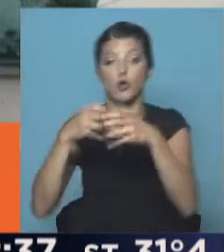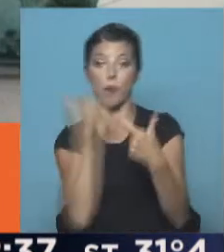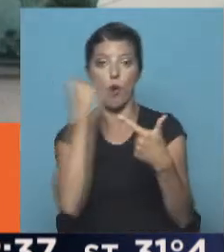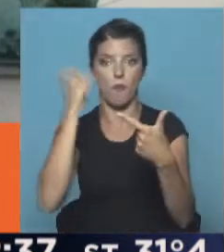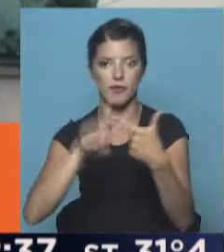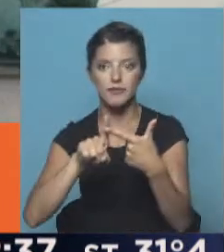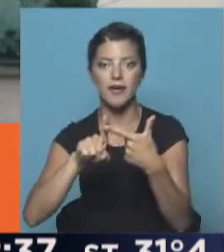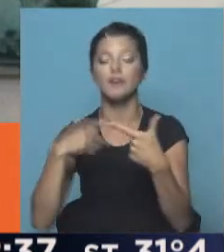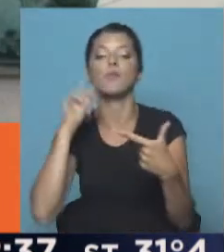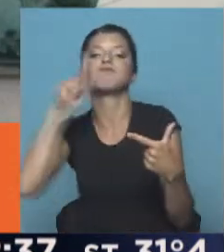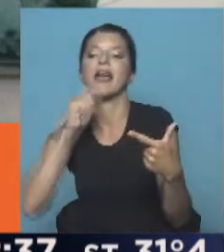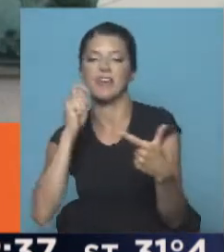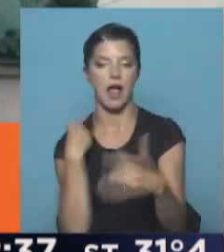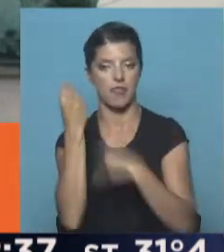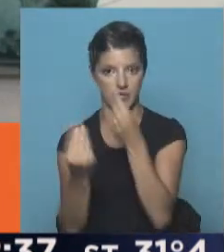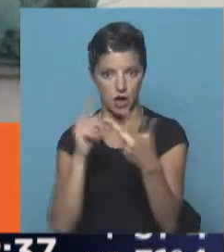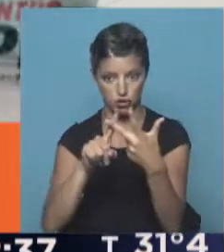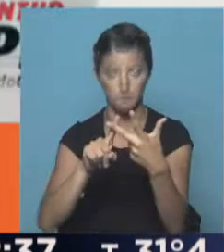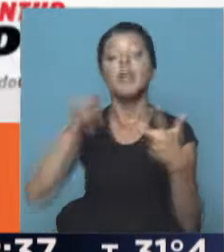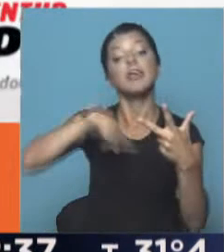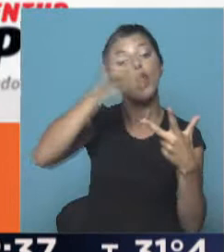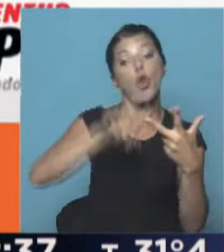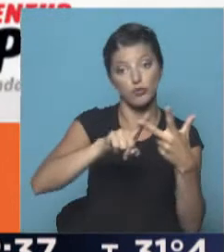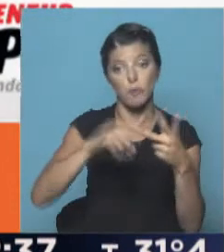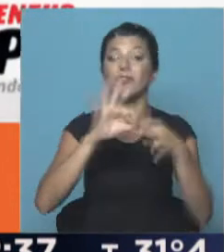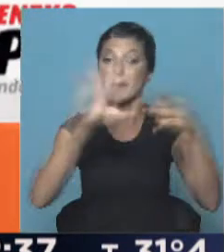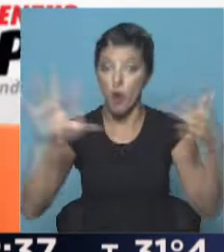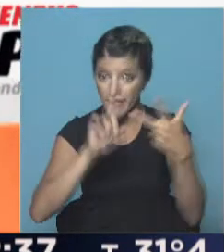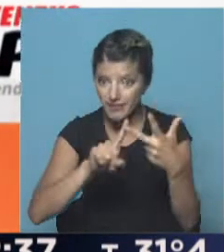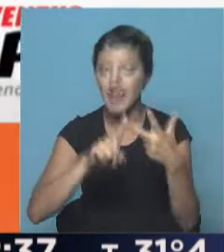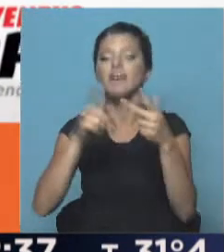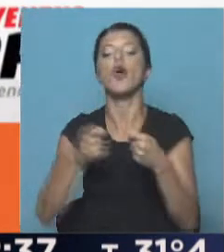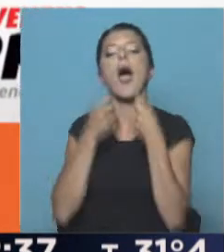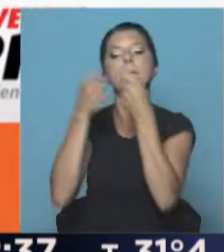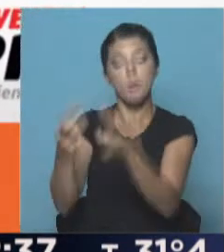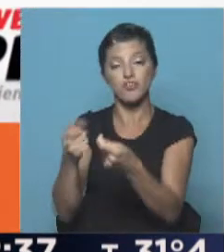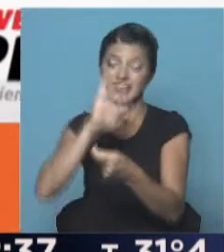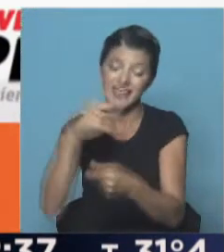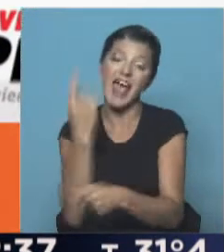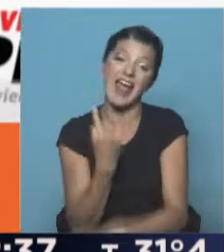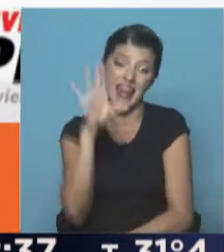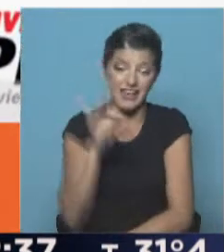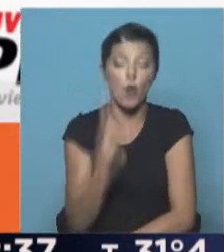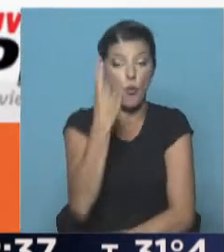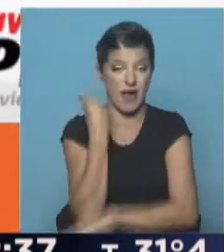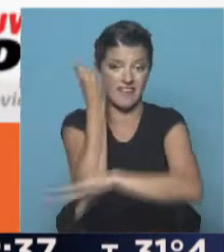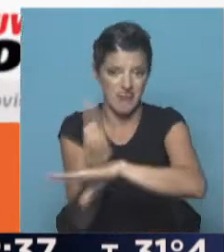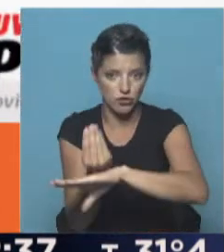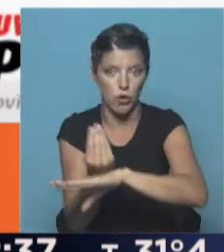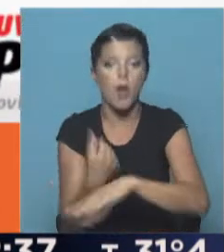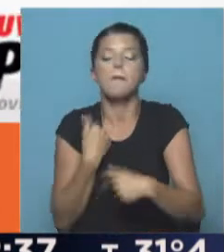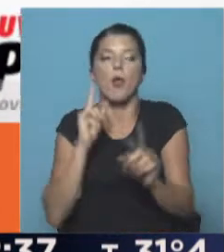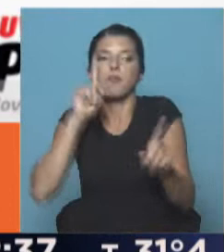apura ninguna definición y el partido por la democracia respalda la solicitud aunque no existe un mandato para que enero